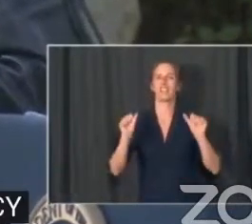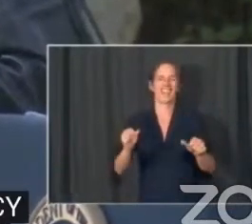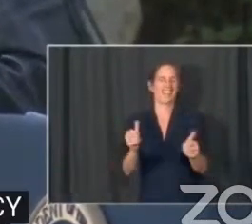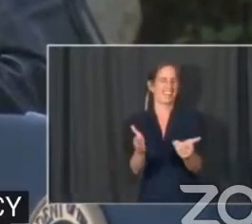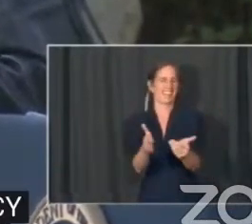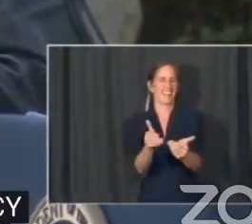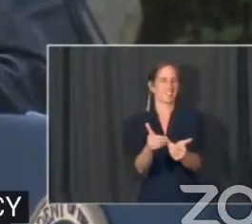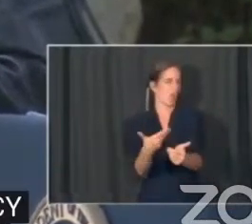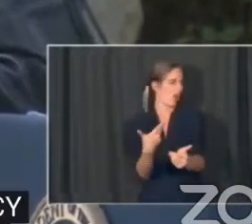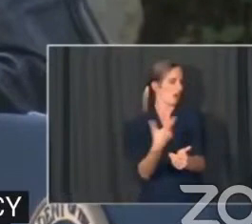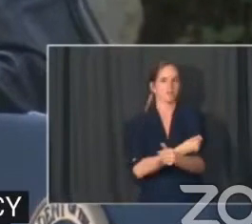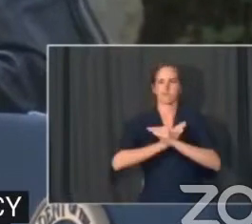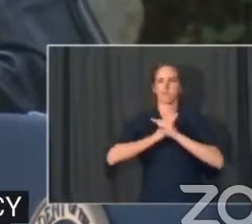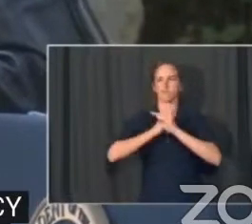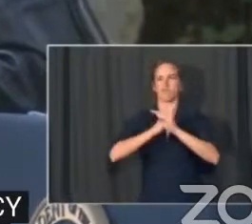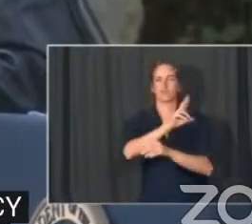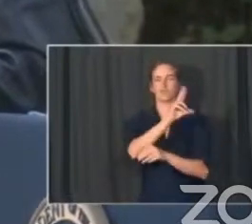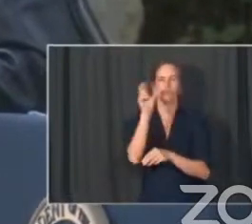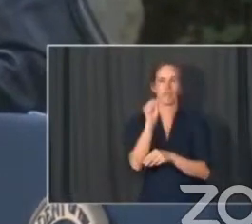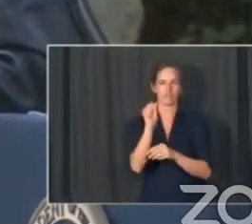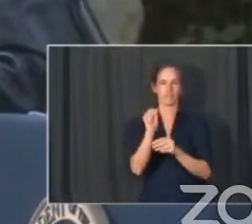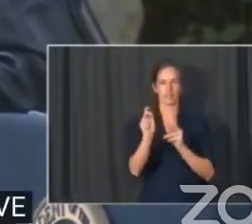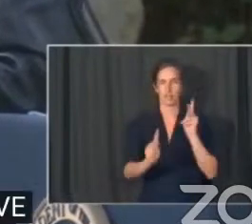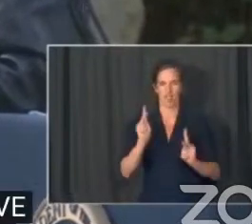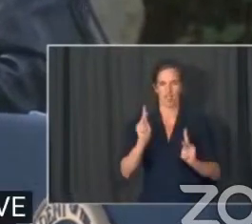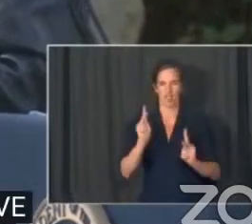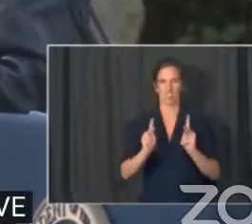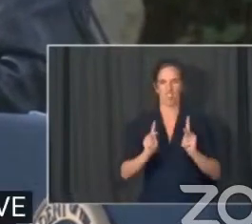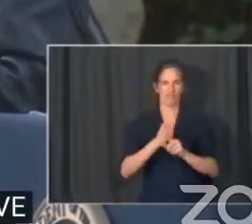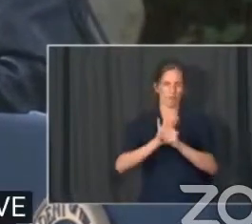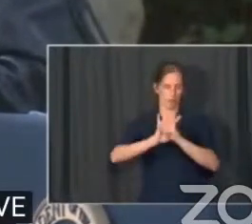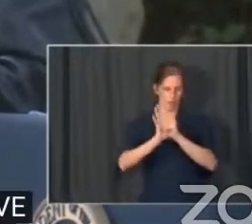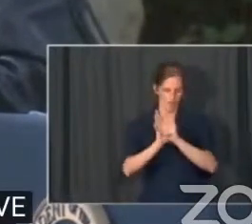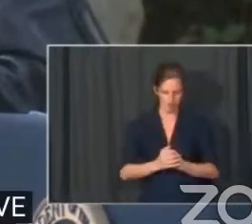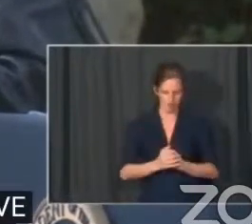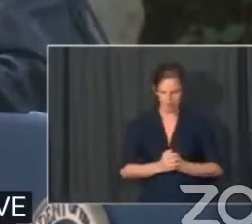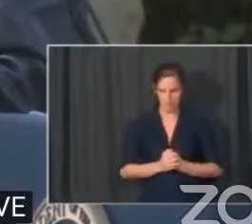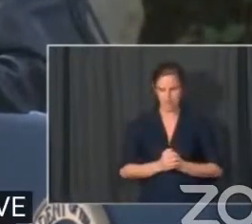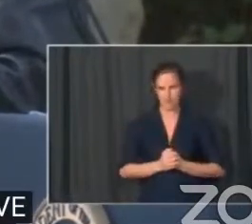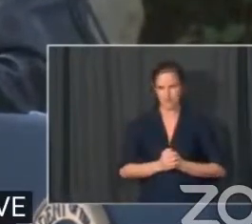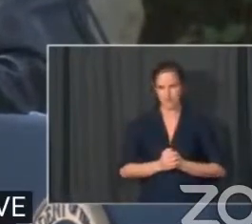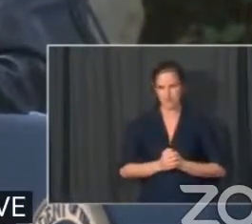una eficacia. Las clínicas, están demostrando una eficacia de ellas.